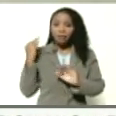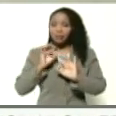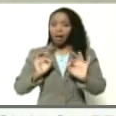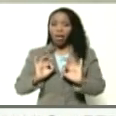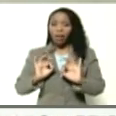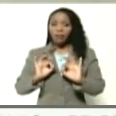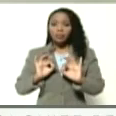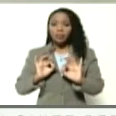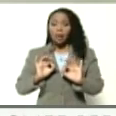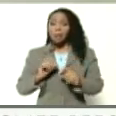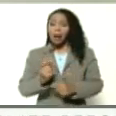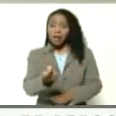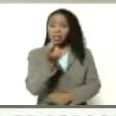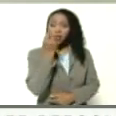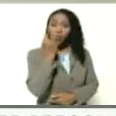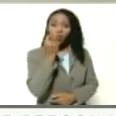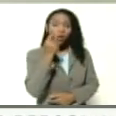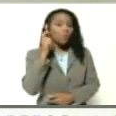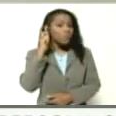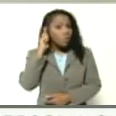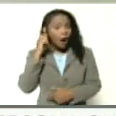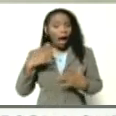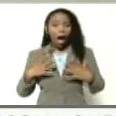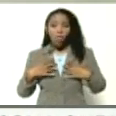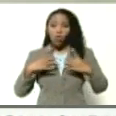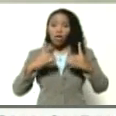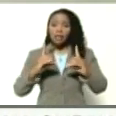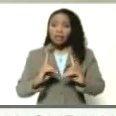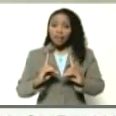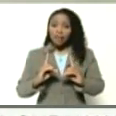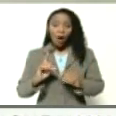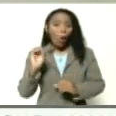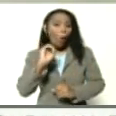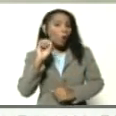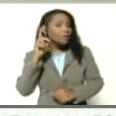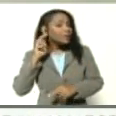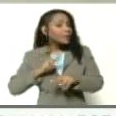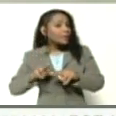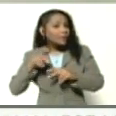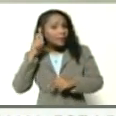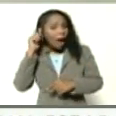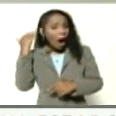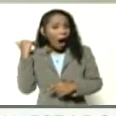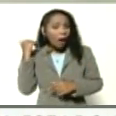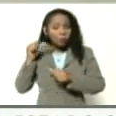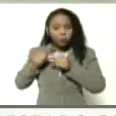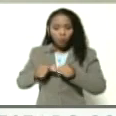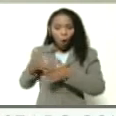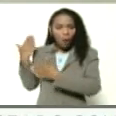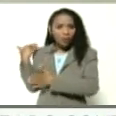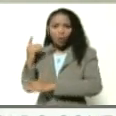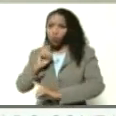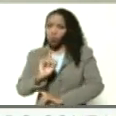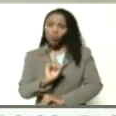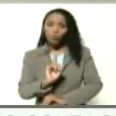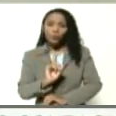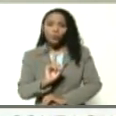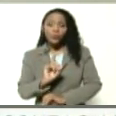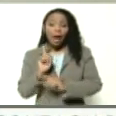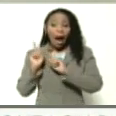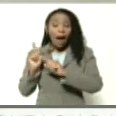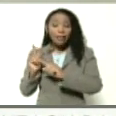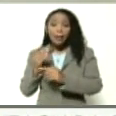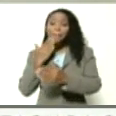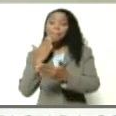que ninguna mujer, adolescente o niña se quede atrás. De allí la exigencia